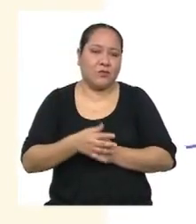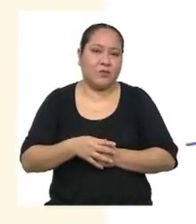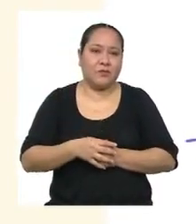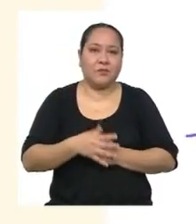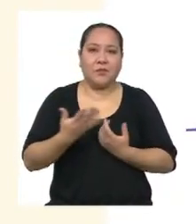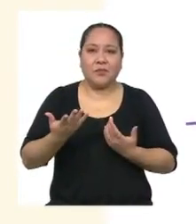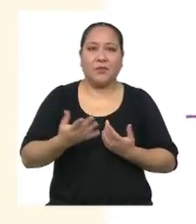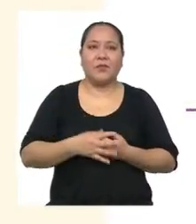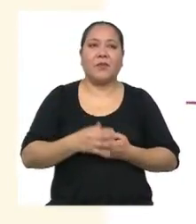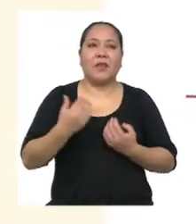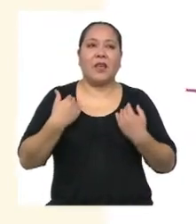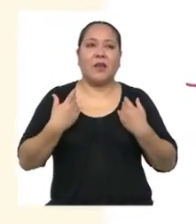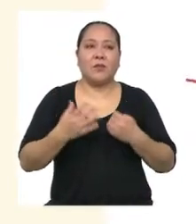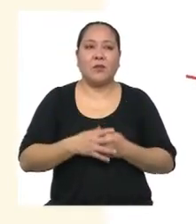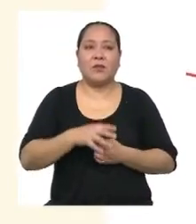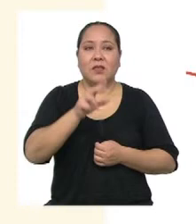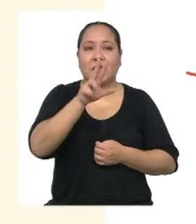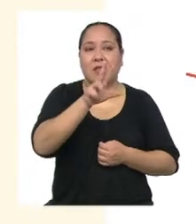Entonces tendríamos